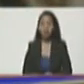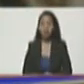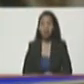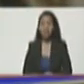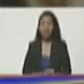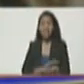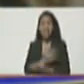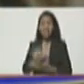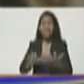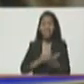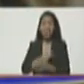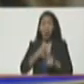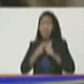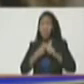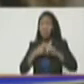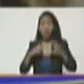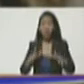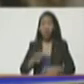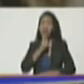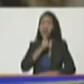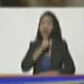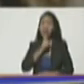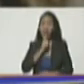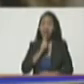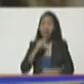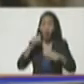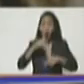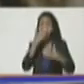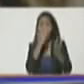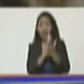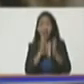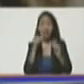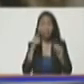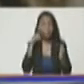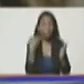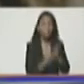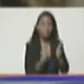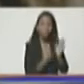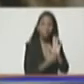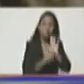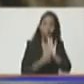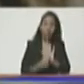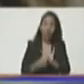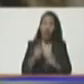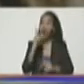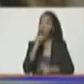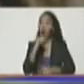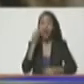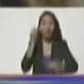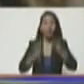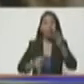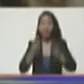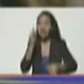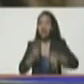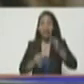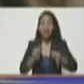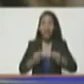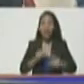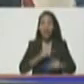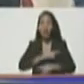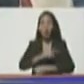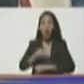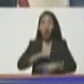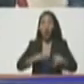crisis multidimensional que enfrentamos demostró la injusticia y los desequilibrios del orden